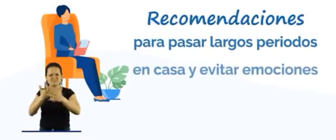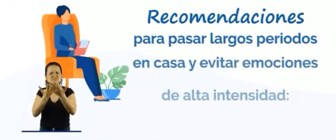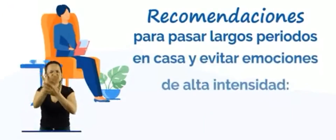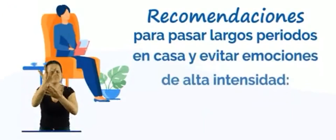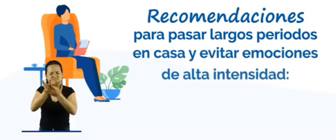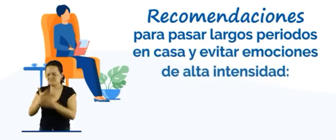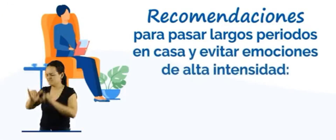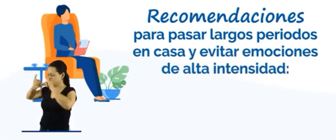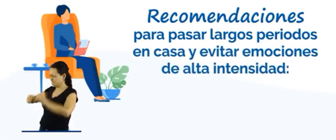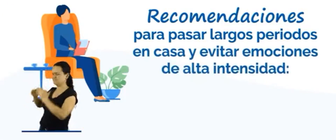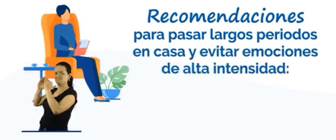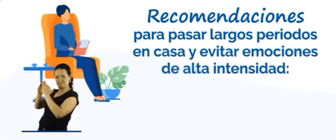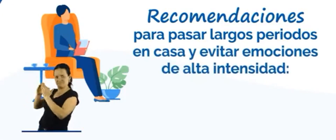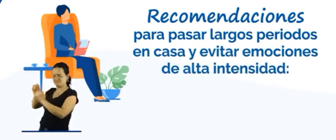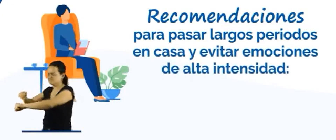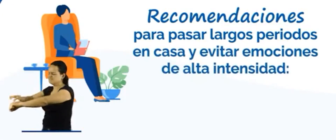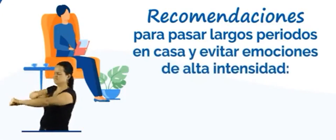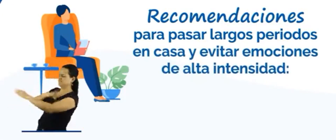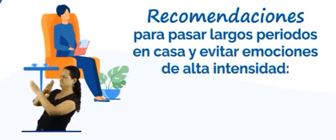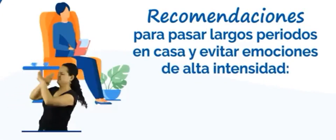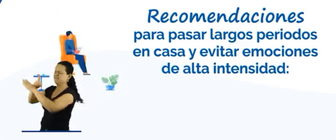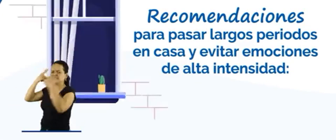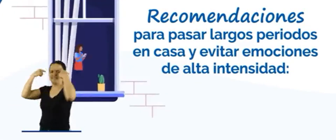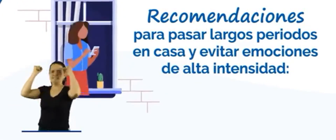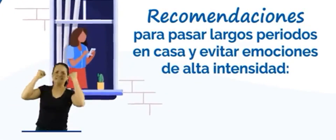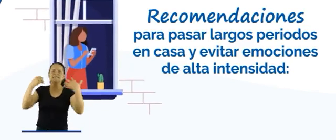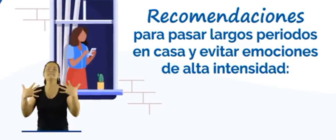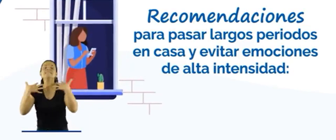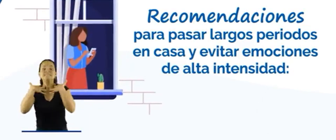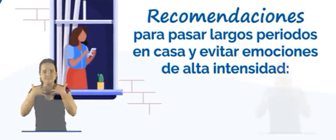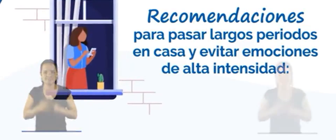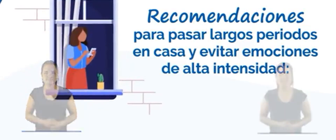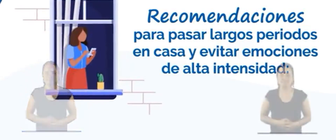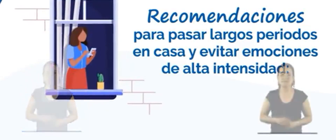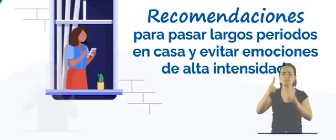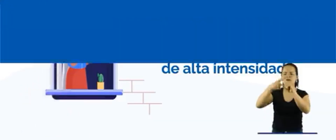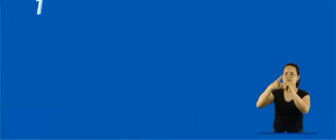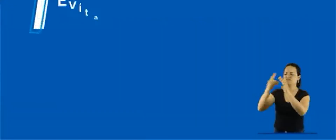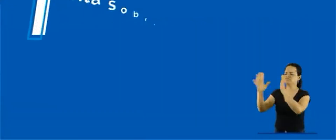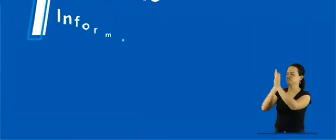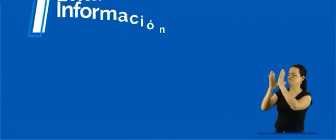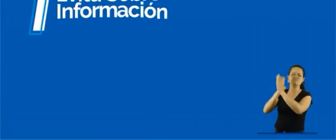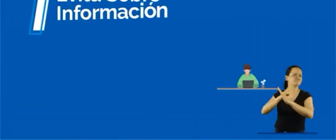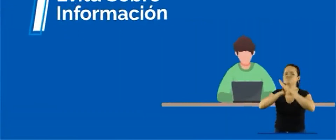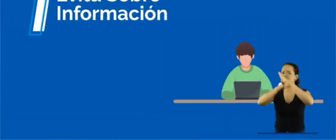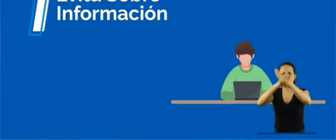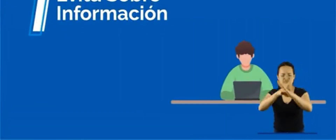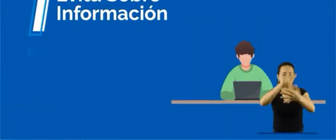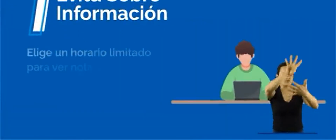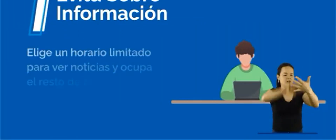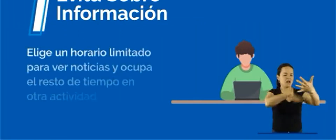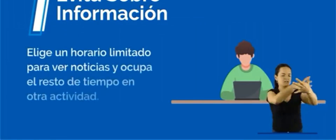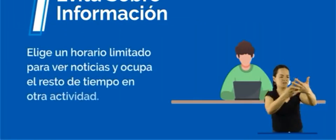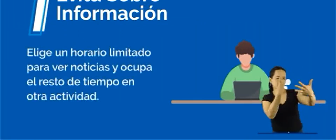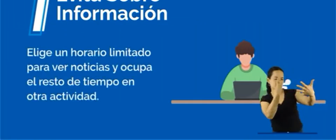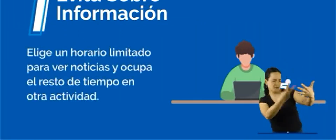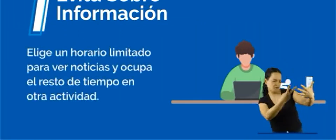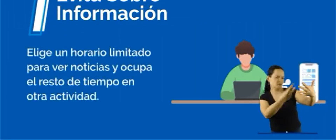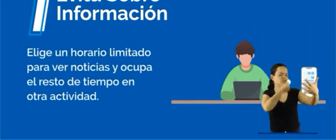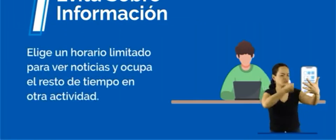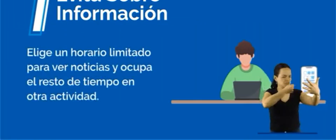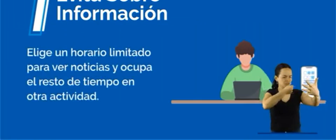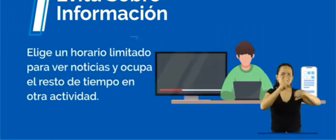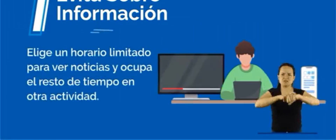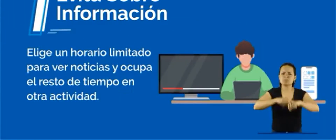cuenta estas recomendaciones para pasar largos periodos en casa y evitar emociones de alta intensidad. Evita sobreinformación. Elige un